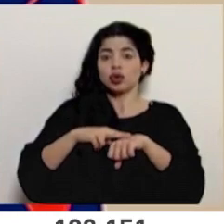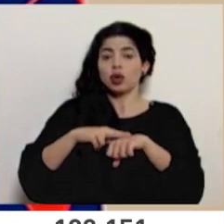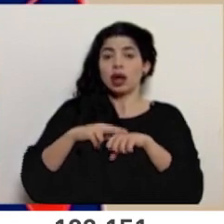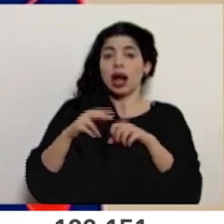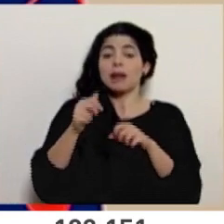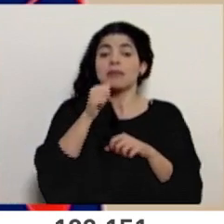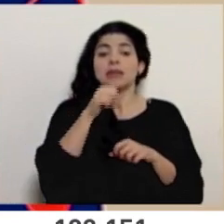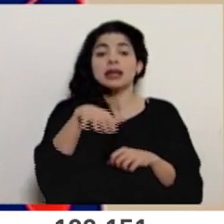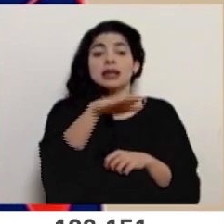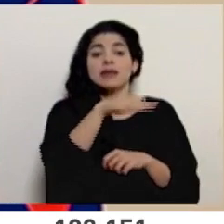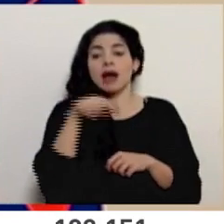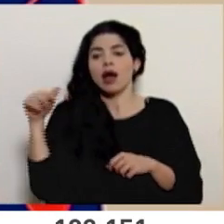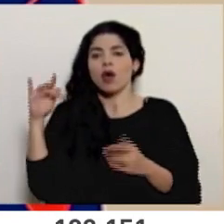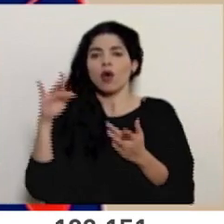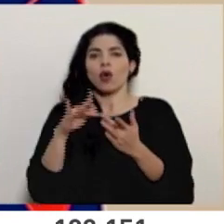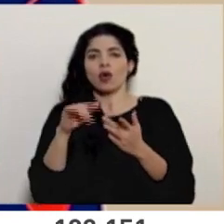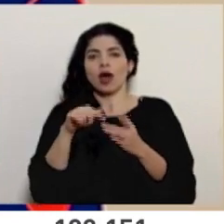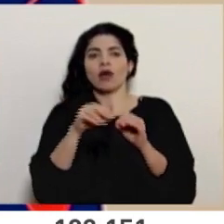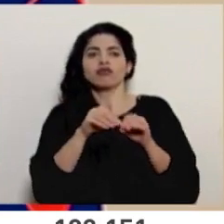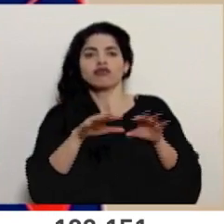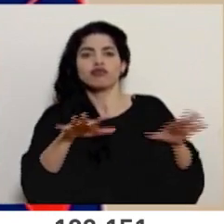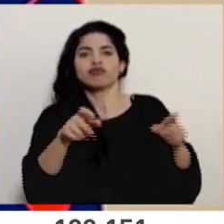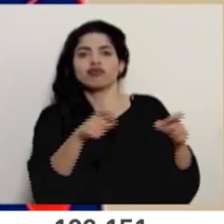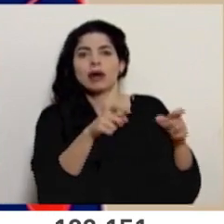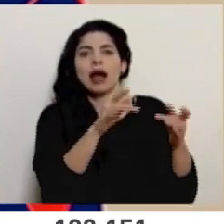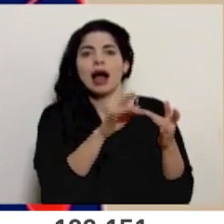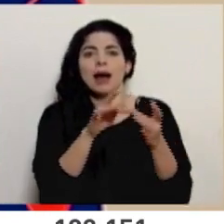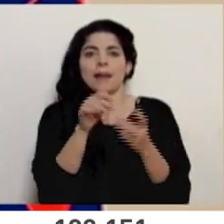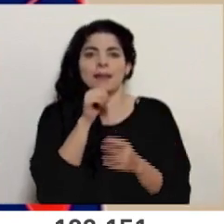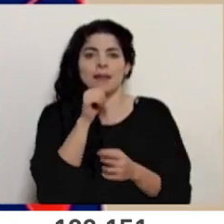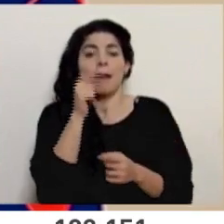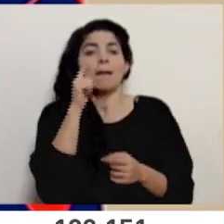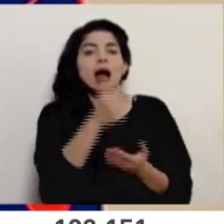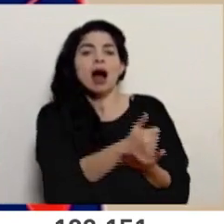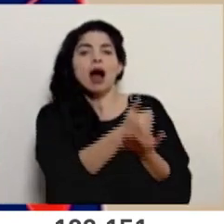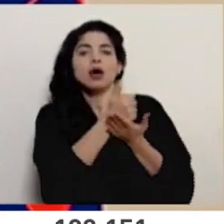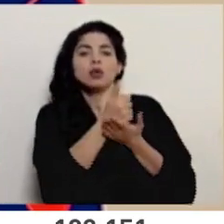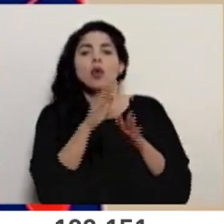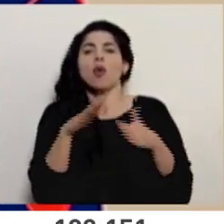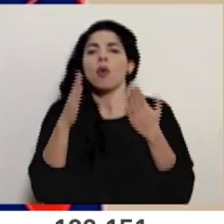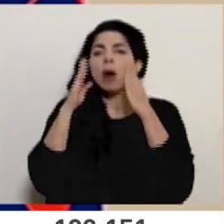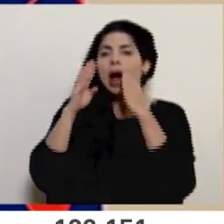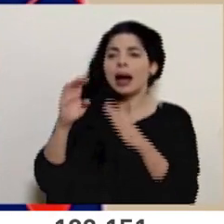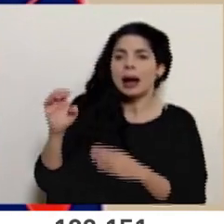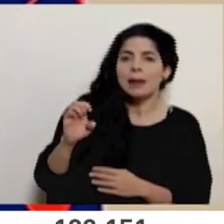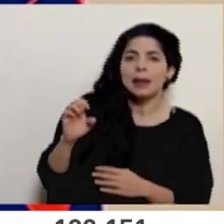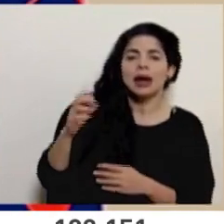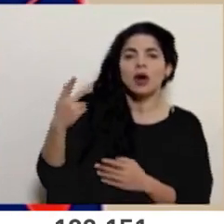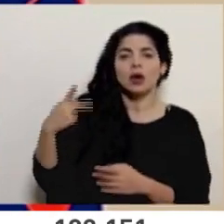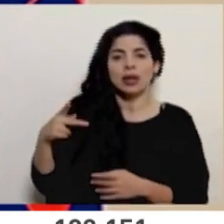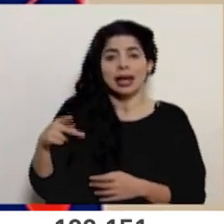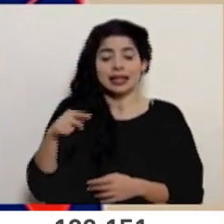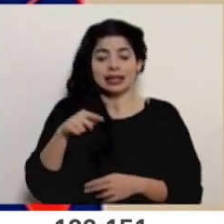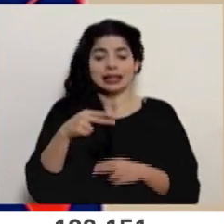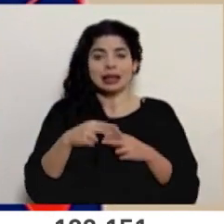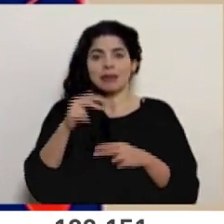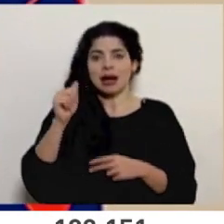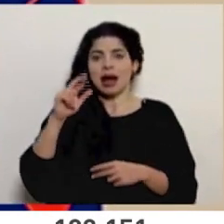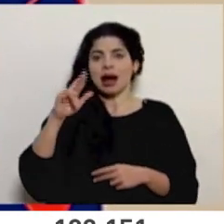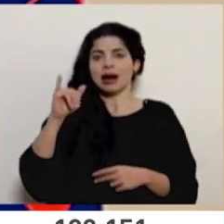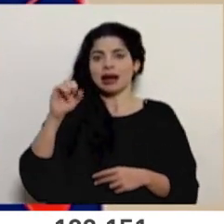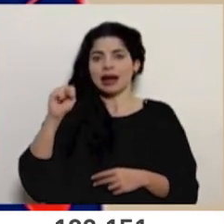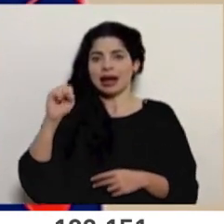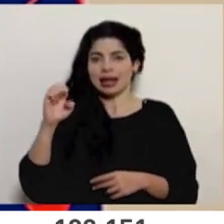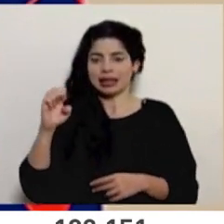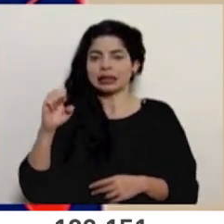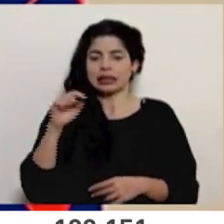sector privado en materia de gestión de riesgos y atención de emergencias. Esta iniciativa global se llama ARAICE, forma